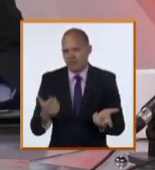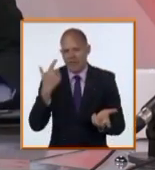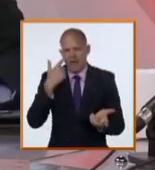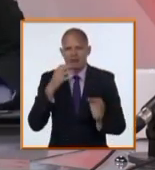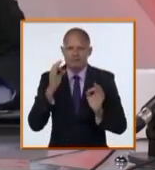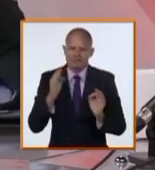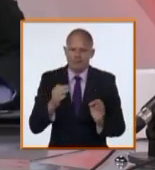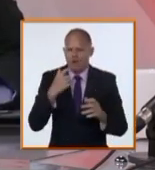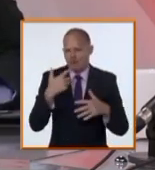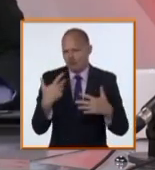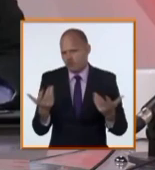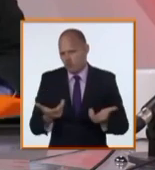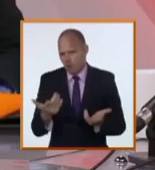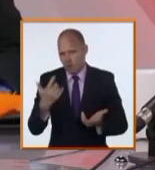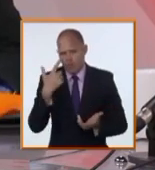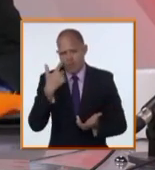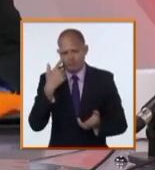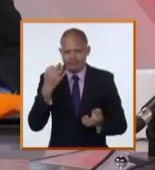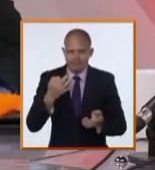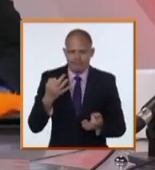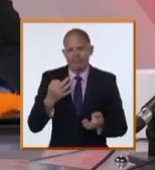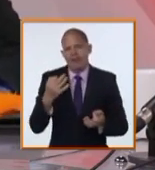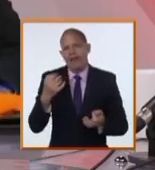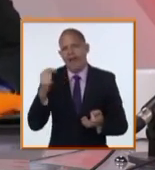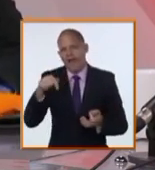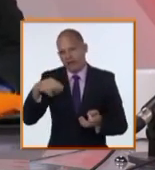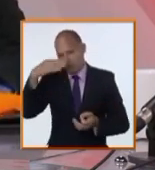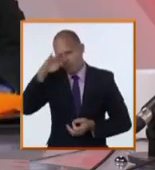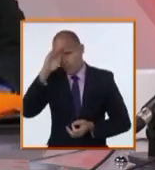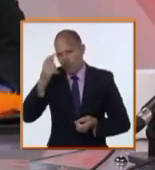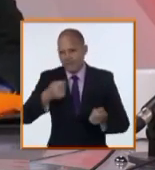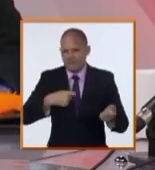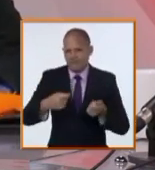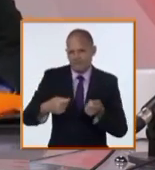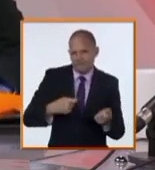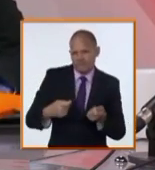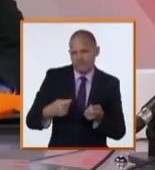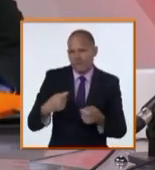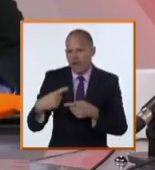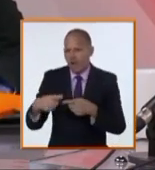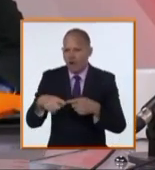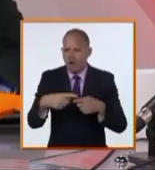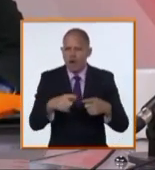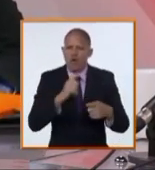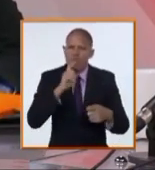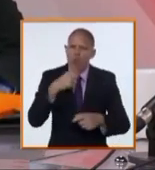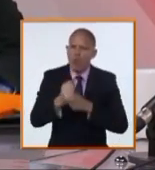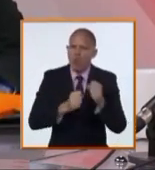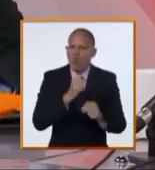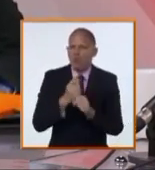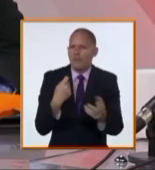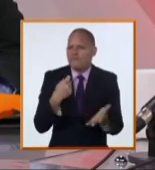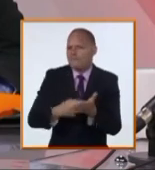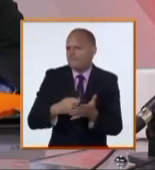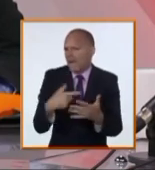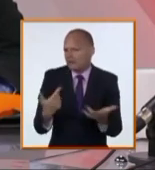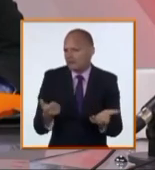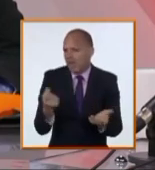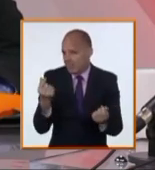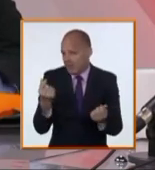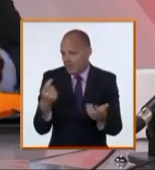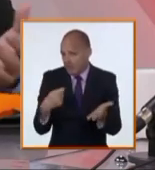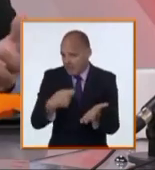manifestando en diversos sectores de nuestra economía y de nuestra sociedad el tema del comercio electrónico los pagos digitales la transformación